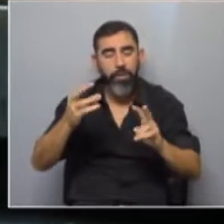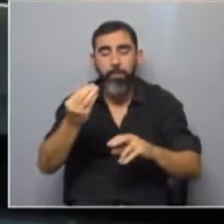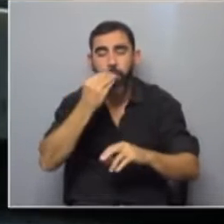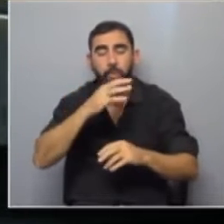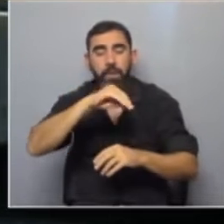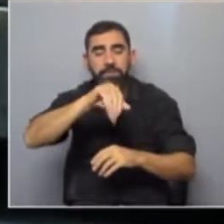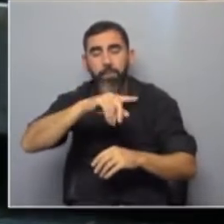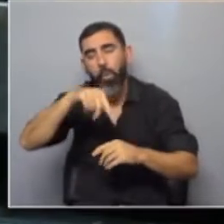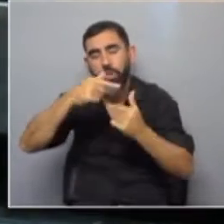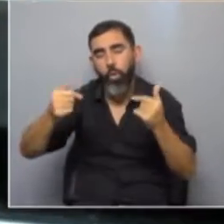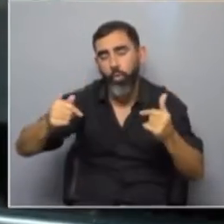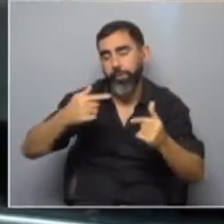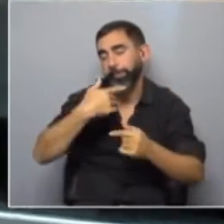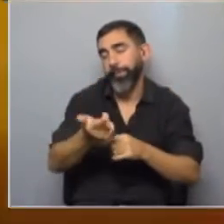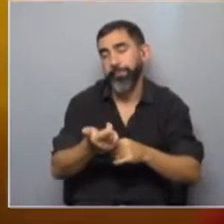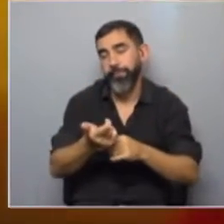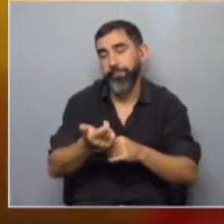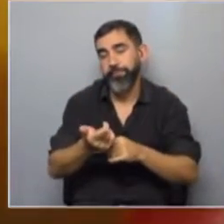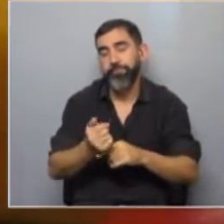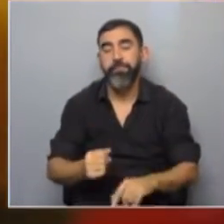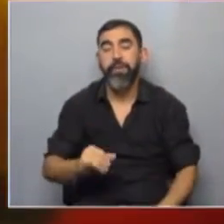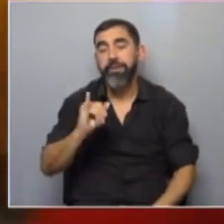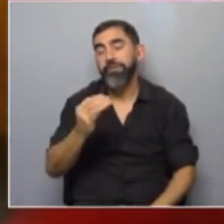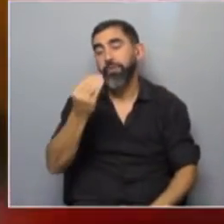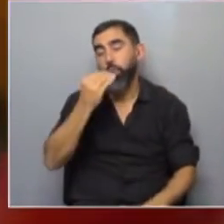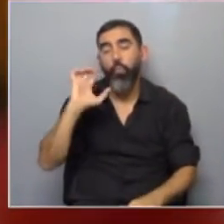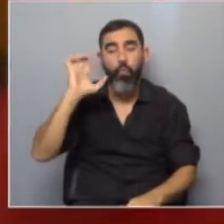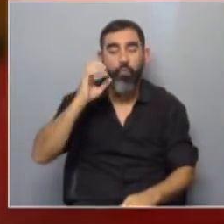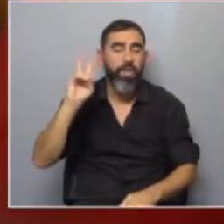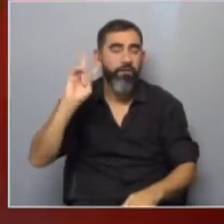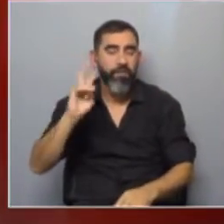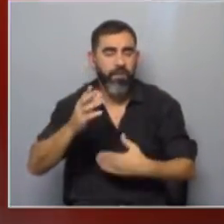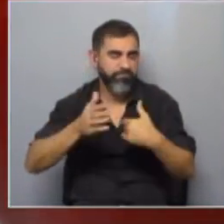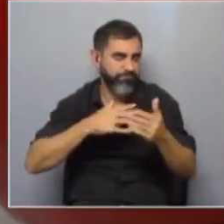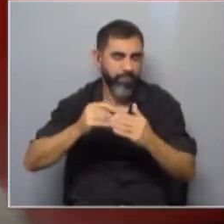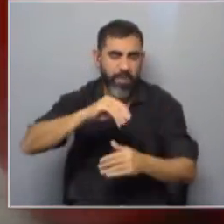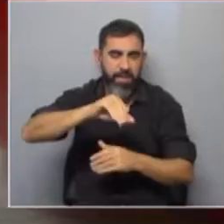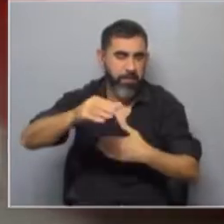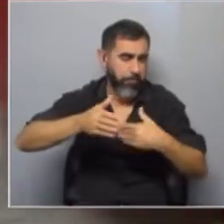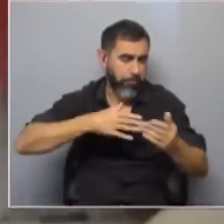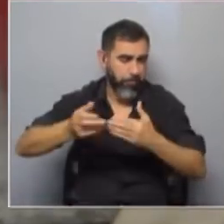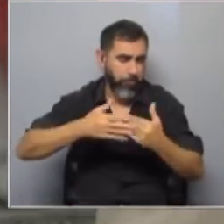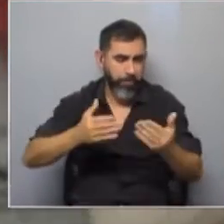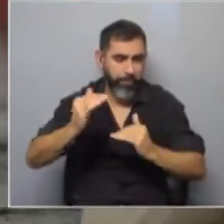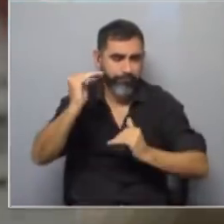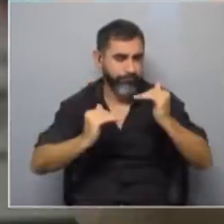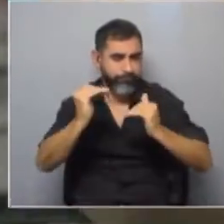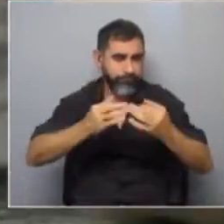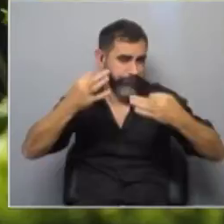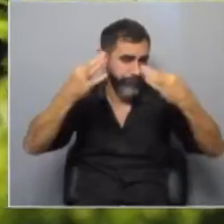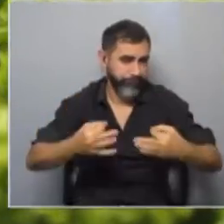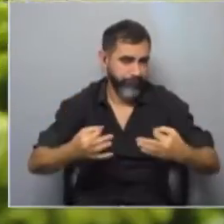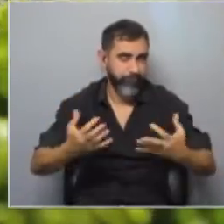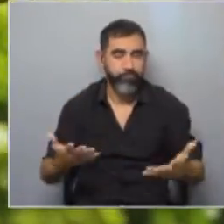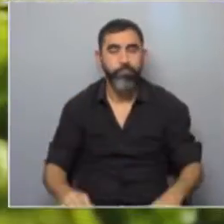de sodio a través de otras prácticas. Por ejemplo, decir, bueno, si consumo frutas y verduras, no importa si consumo demasiado sodio, porque en realidad hago